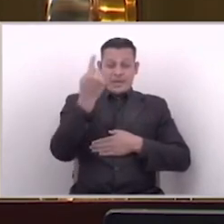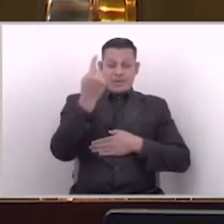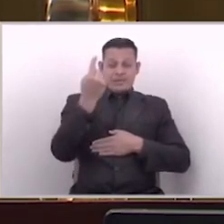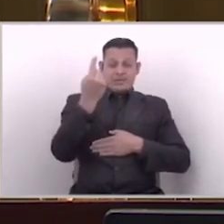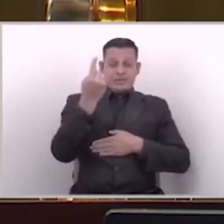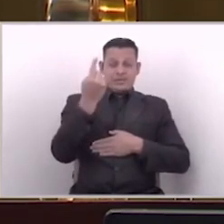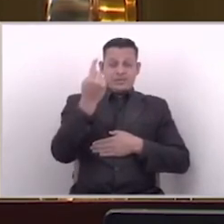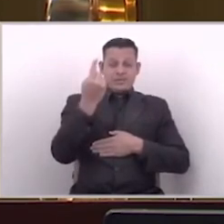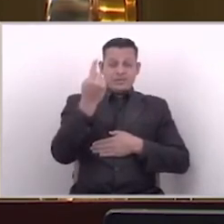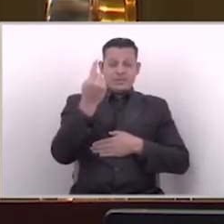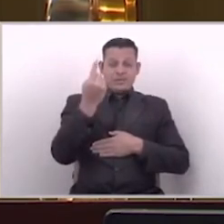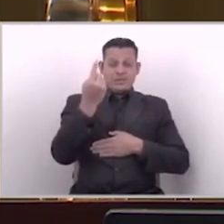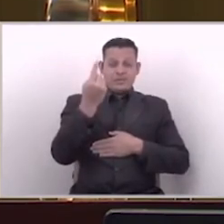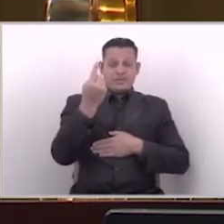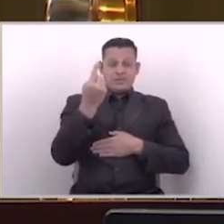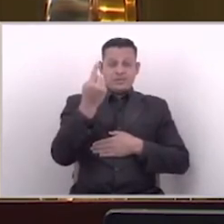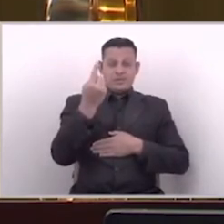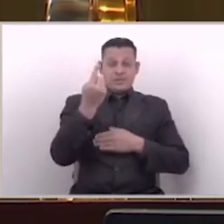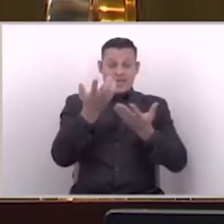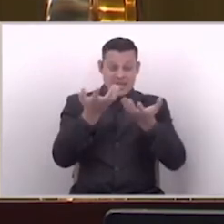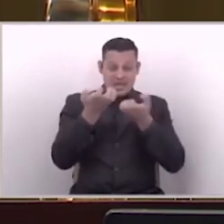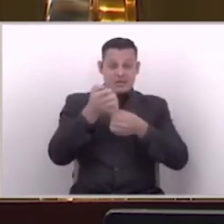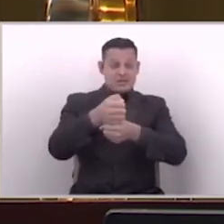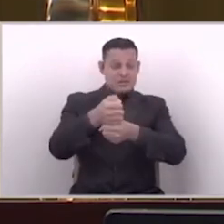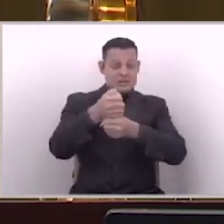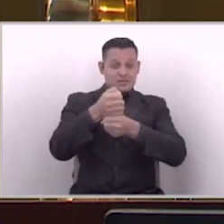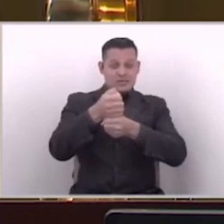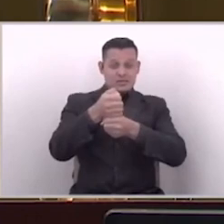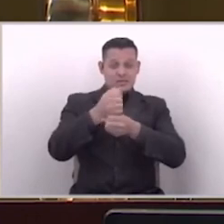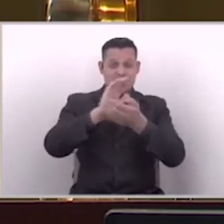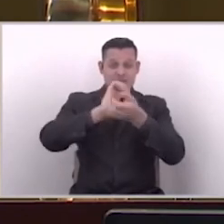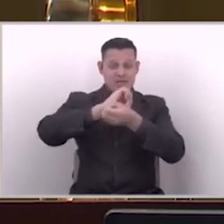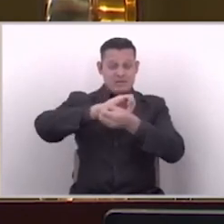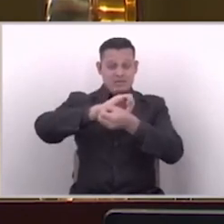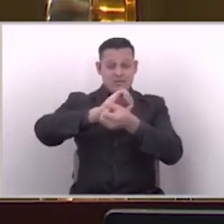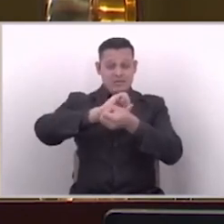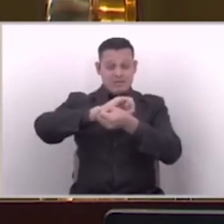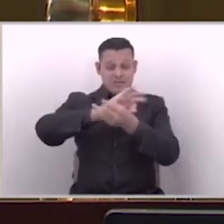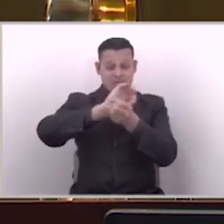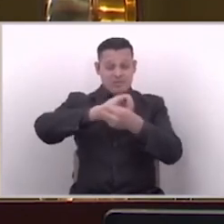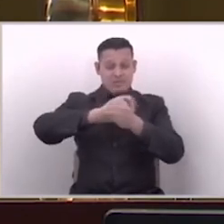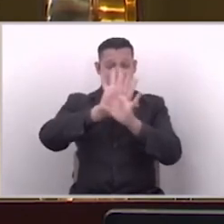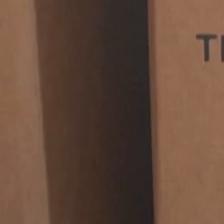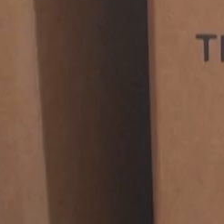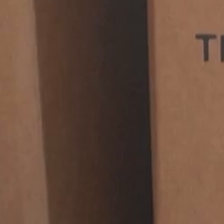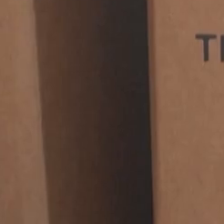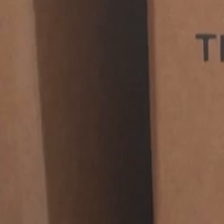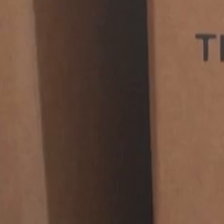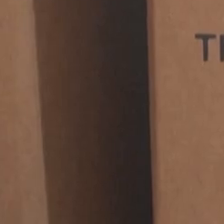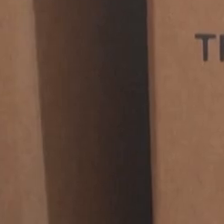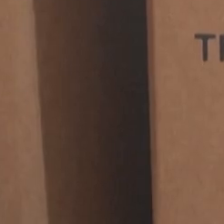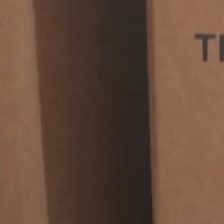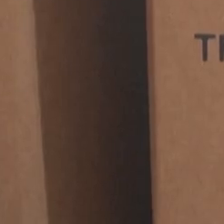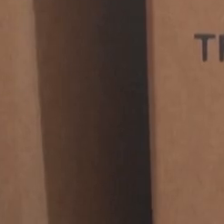en querer asegurar la transparencia de estas próximas elecciones. El Tribunal